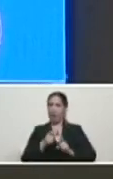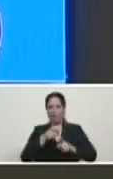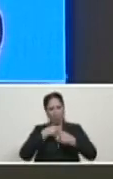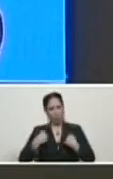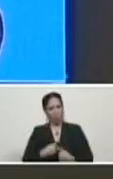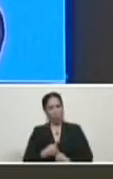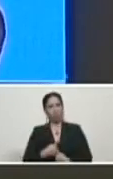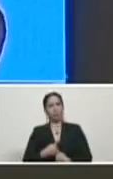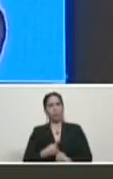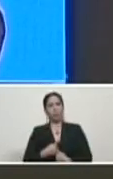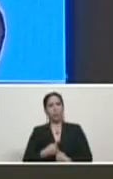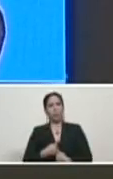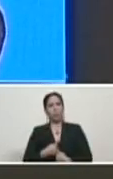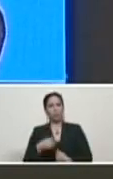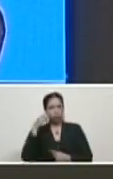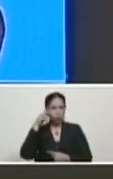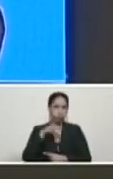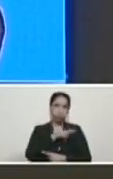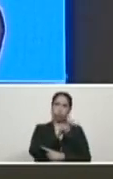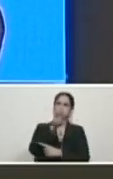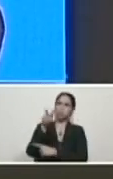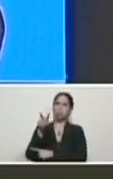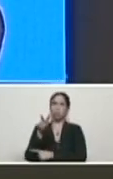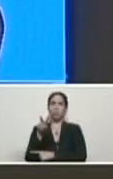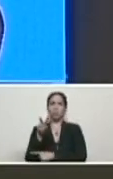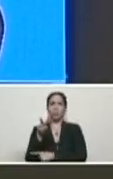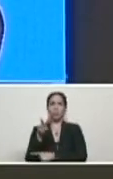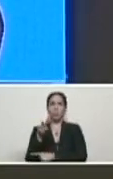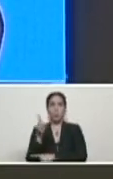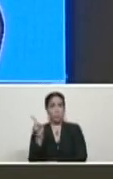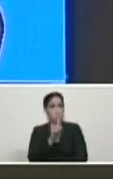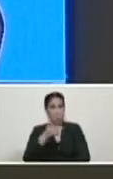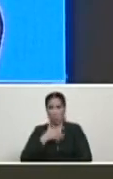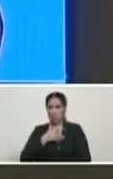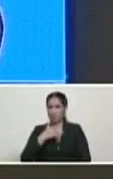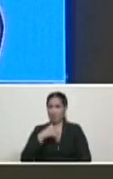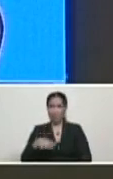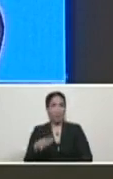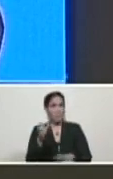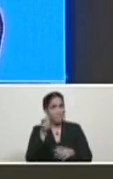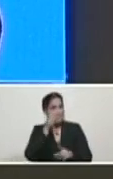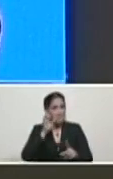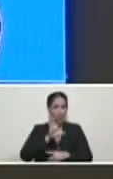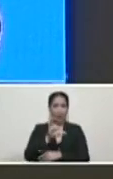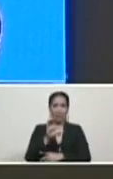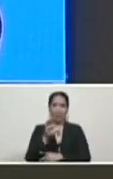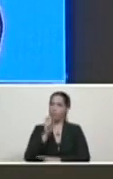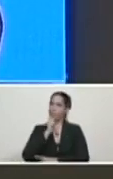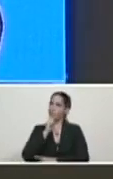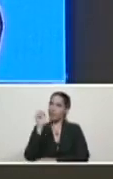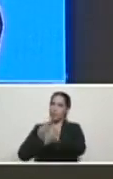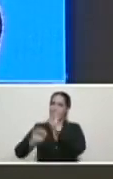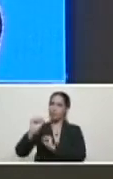moral. En primer lugar, quien no siente la patria, es difícil que la pueda defender.